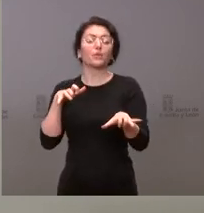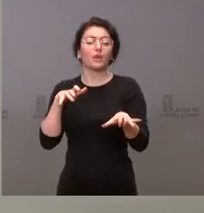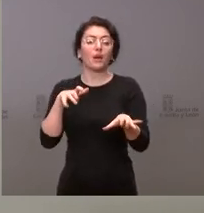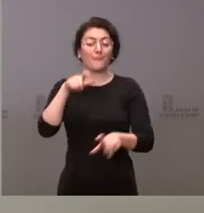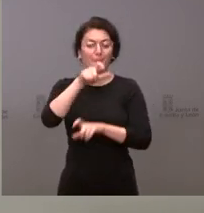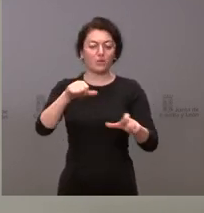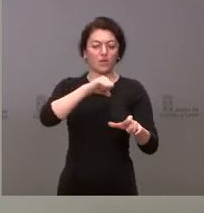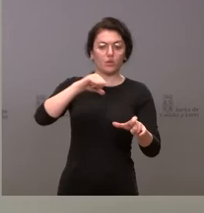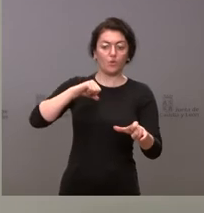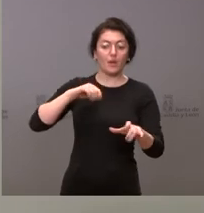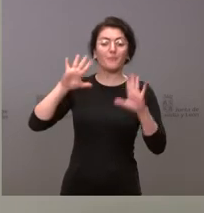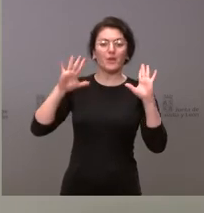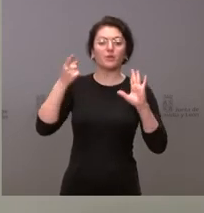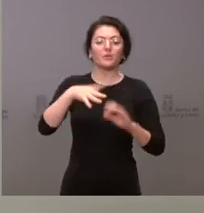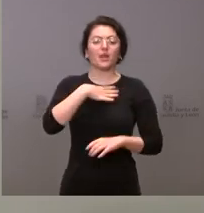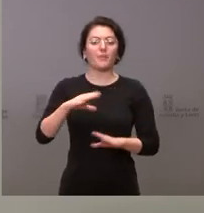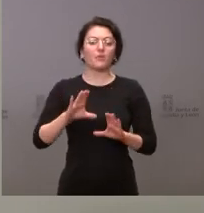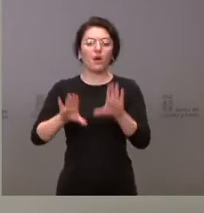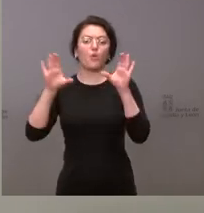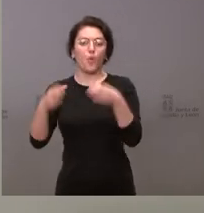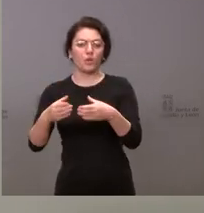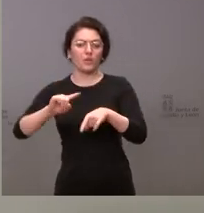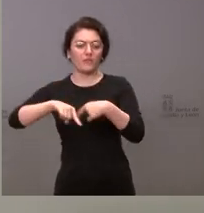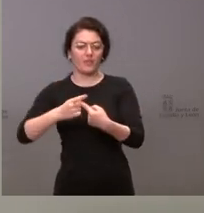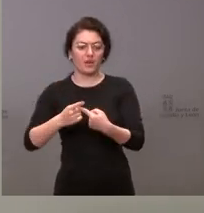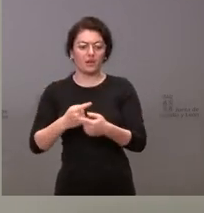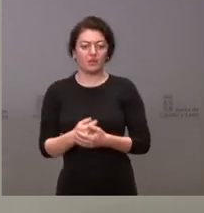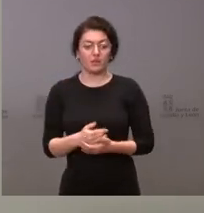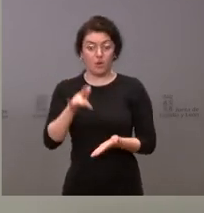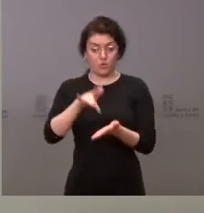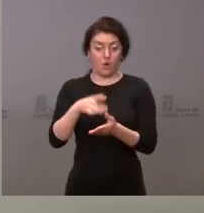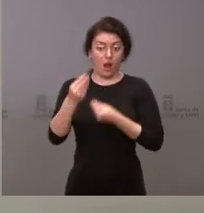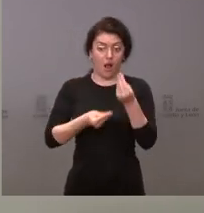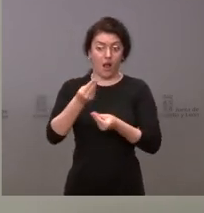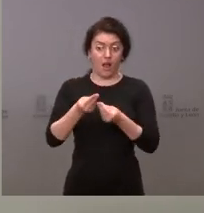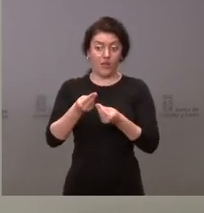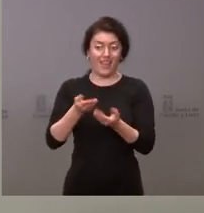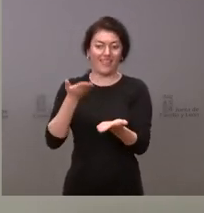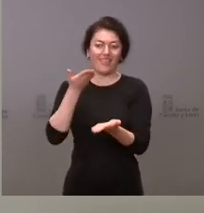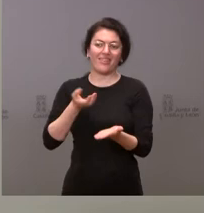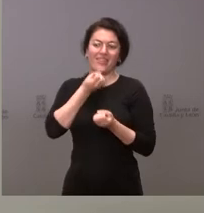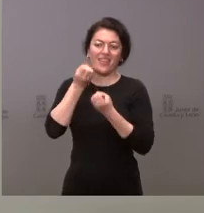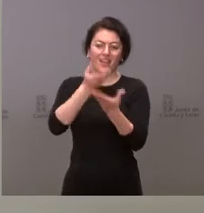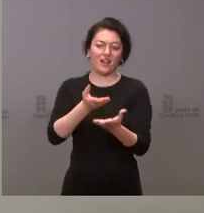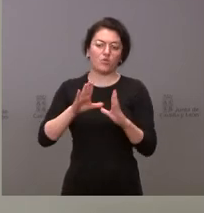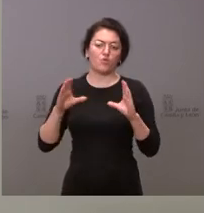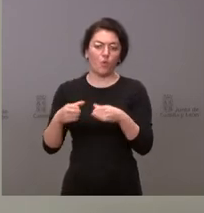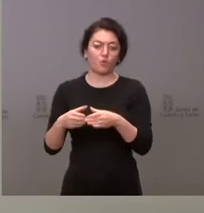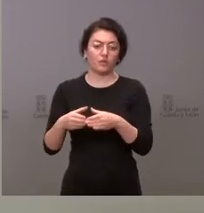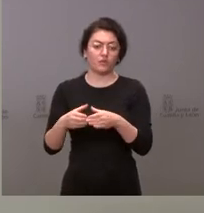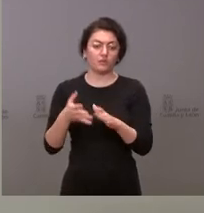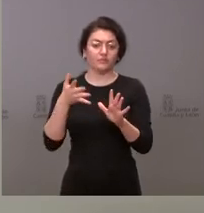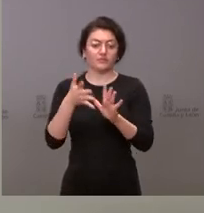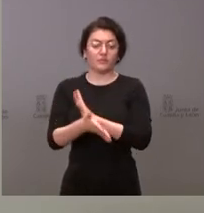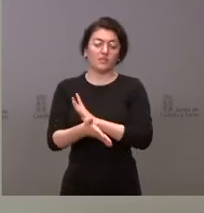individuales en algunos casos son unidades familiares cuando se hace una declaración conjunta y por tanto afecta a más de una persona pero estaríamos hablando aproximadamente